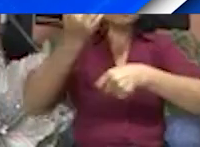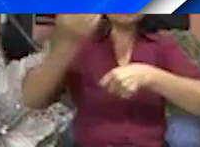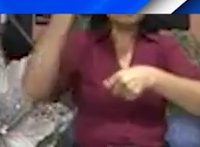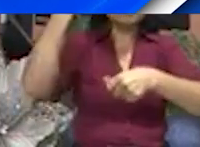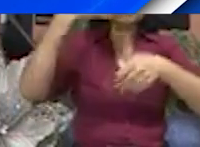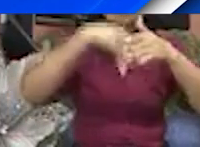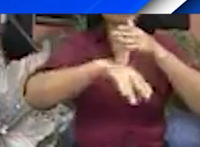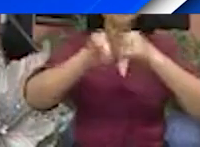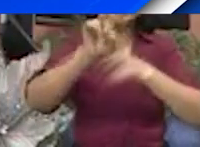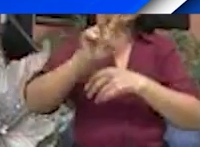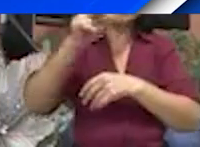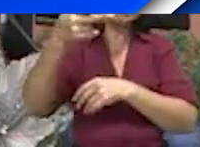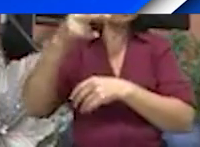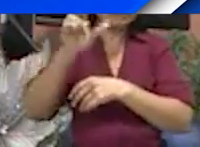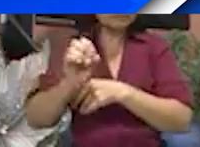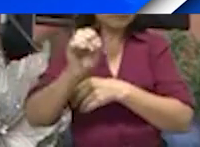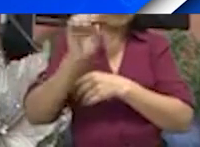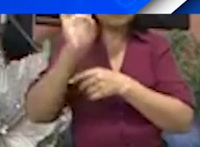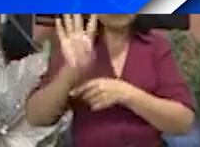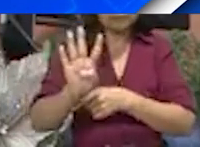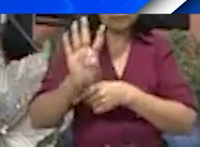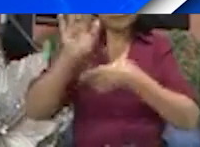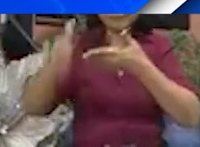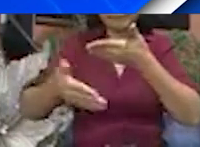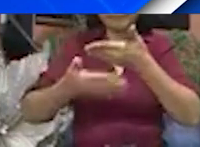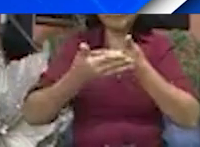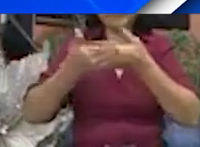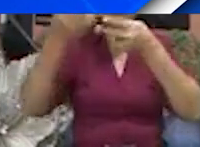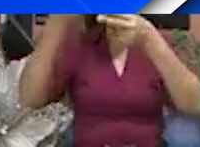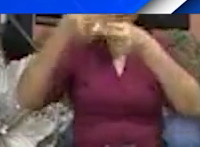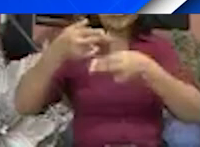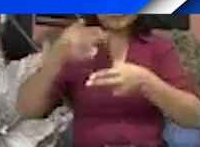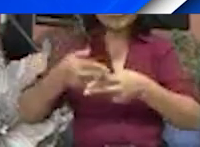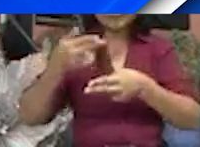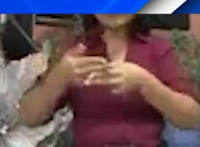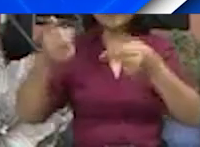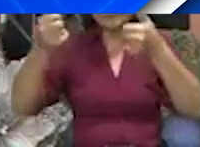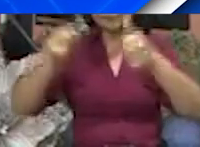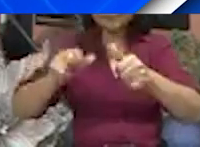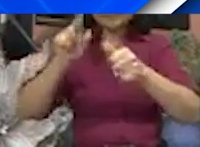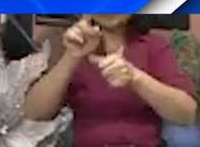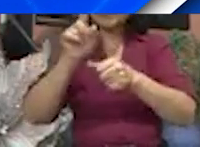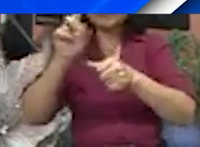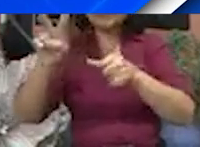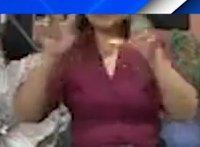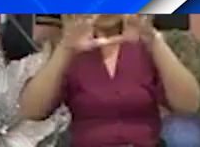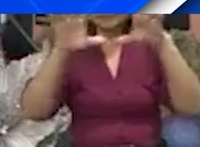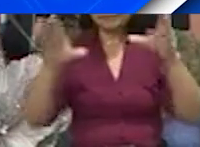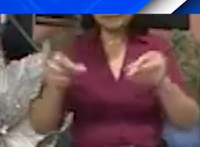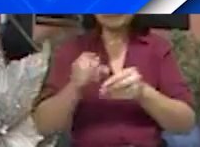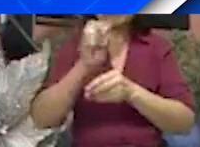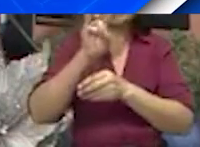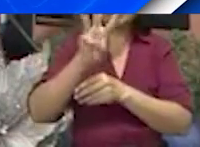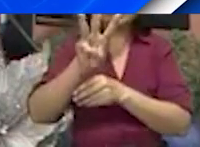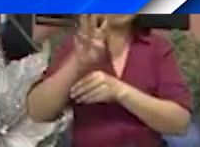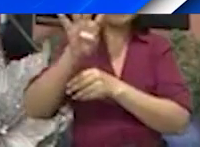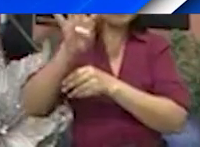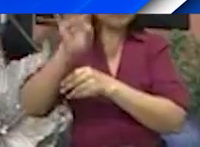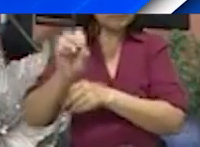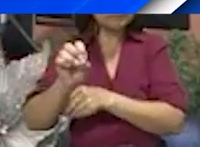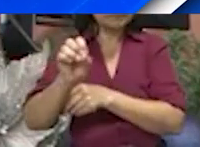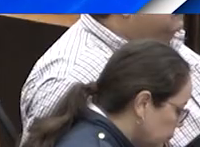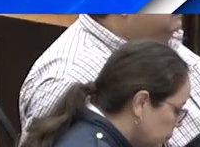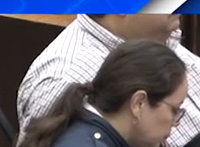históricos 280. Anexo 4, registro de normas consolidadas 12. Total